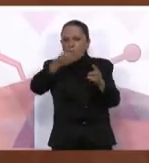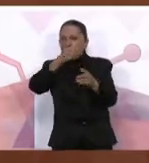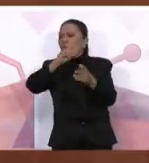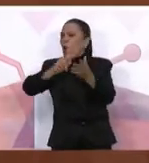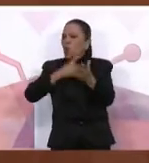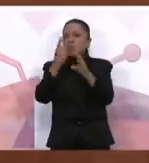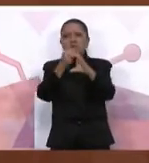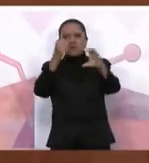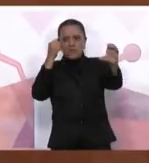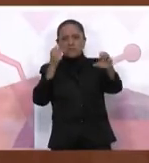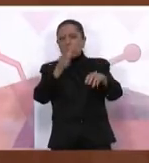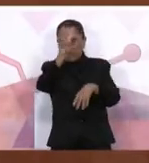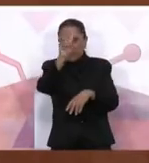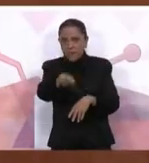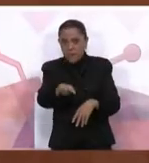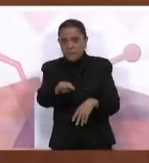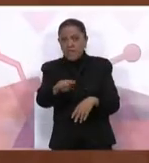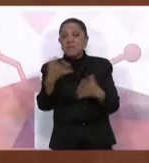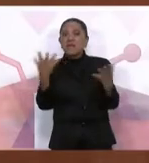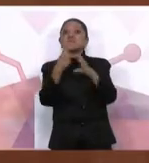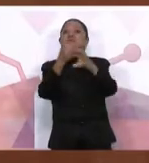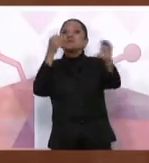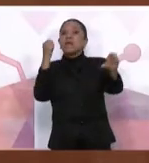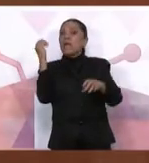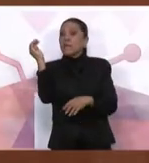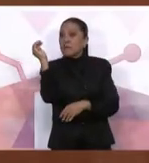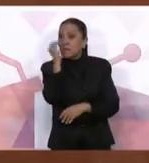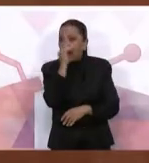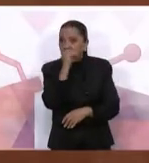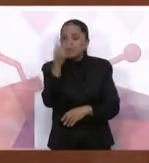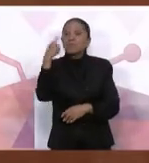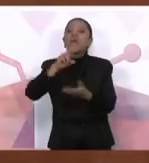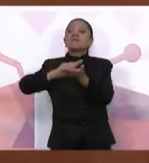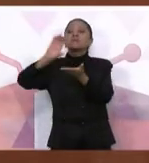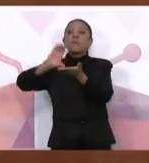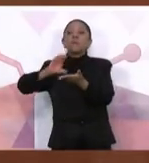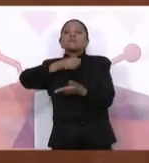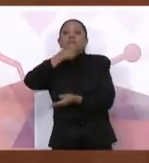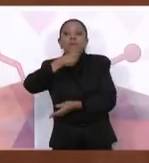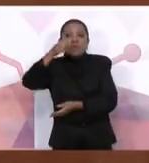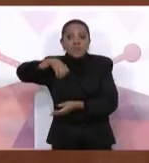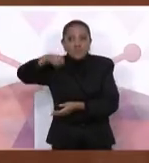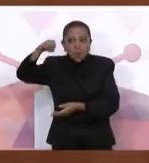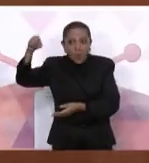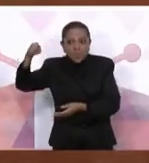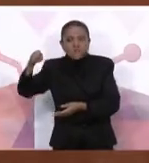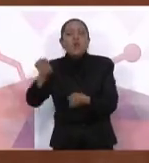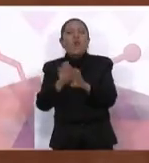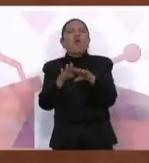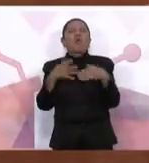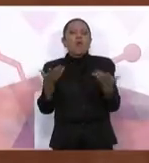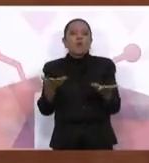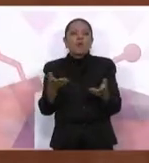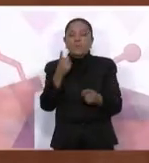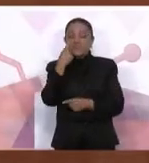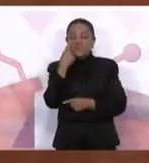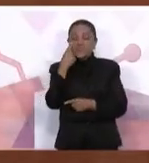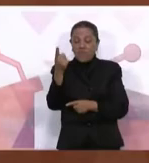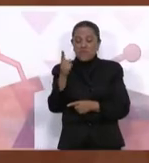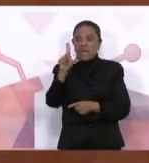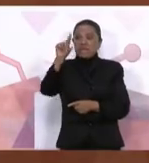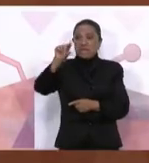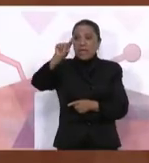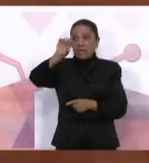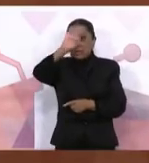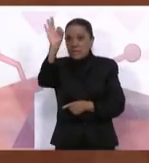transporte gratuito a los discapacitados y las personas mayores de qué manera bueno hay que tener en cuenta que el índice de población en